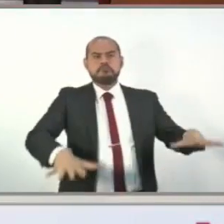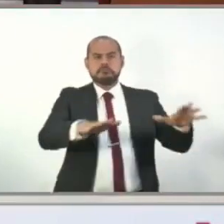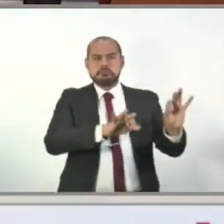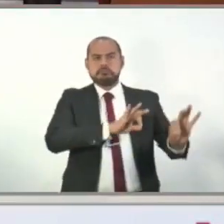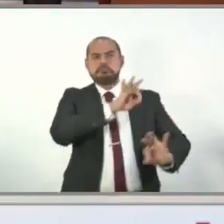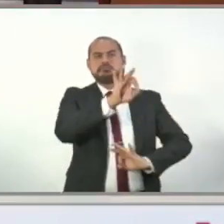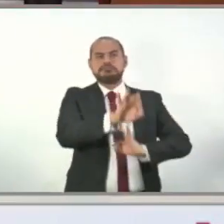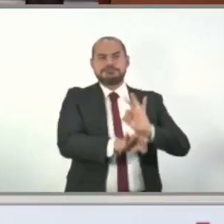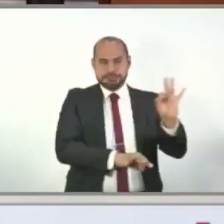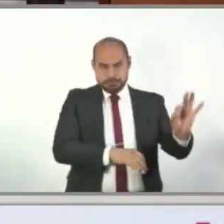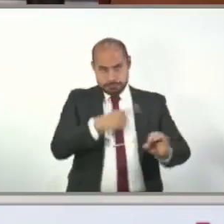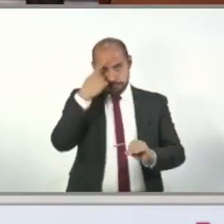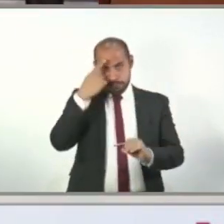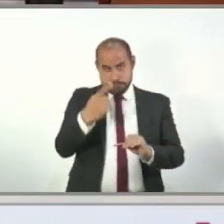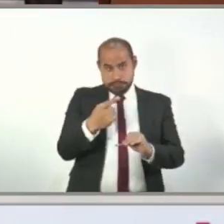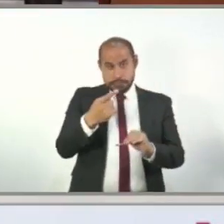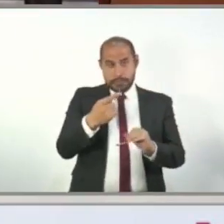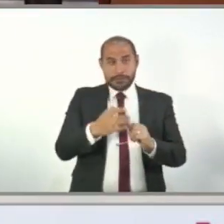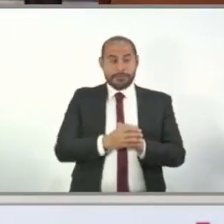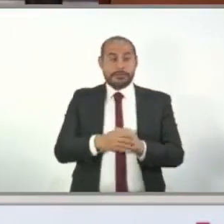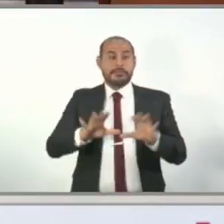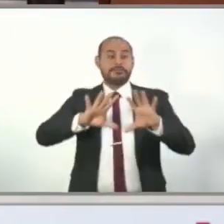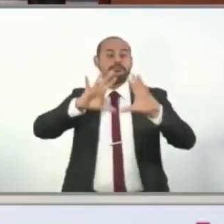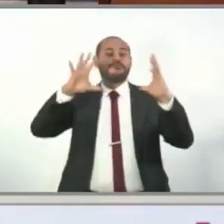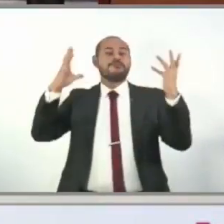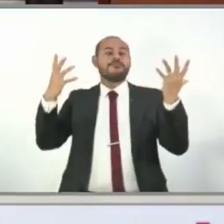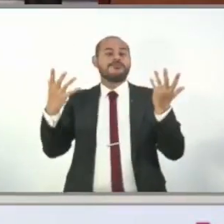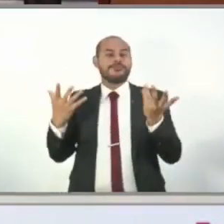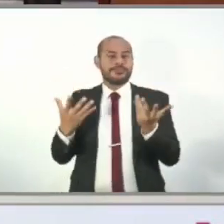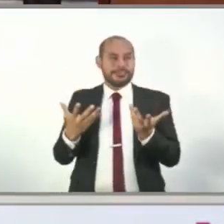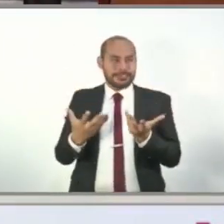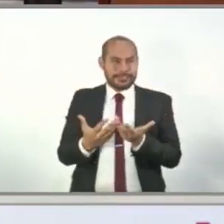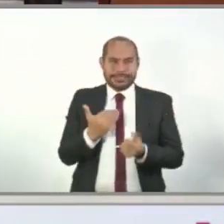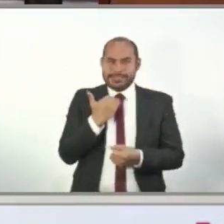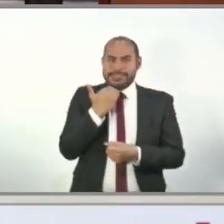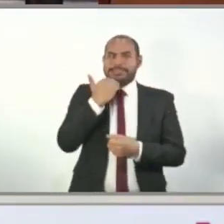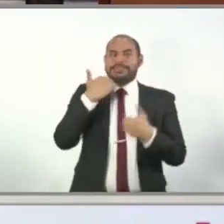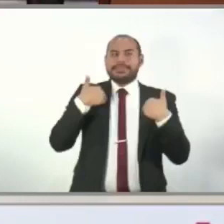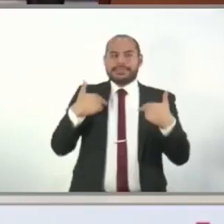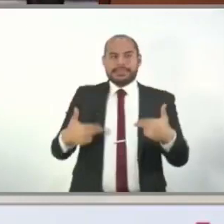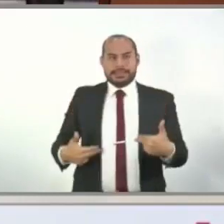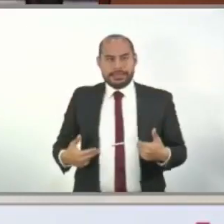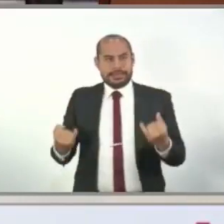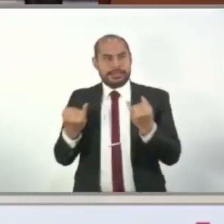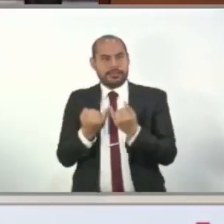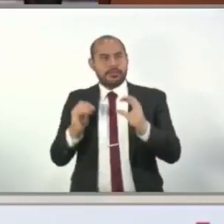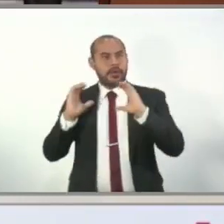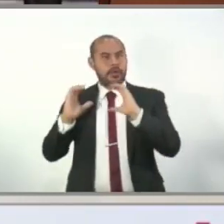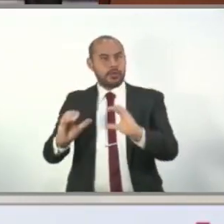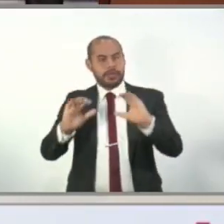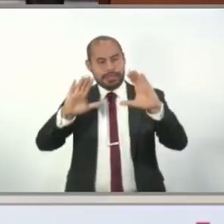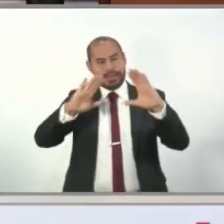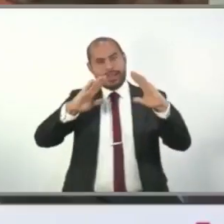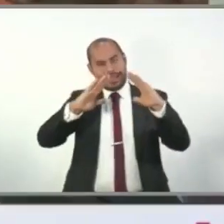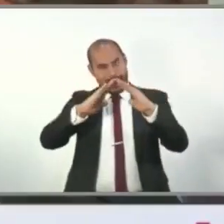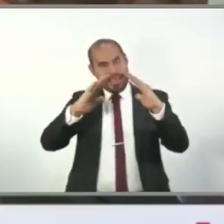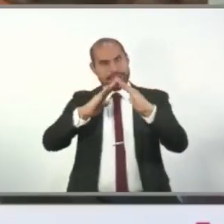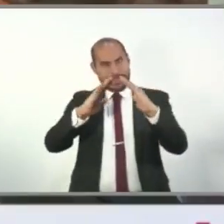para propiciar la emergencia de un mundo en donde la dignidad humana y el cuidado de nuestra casa